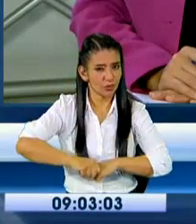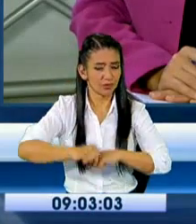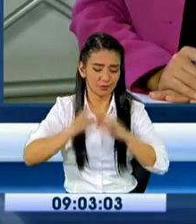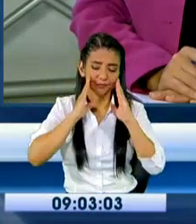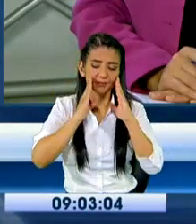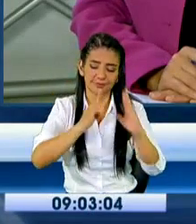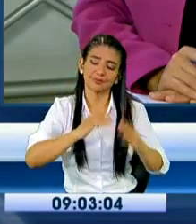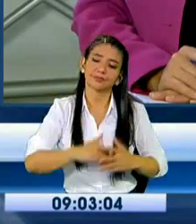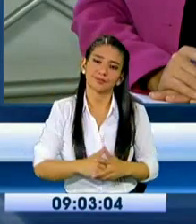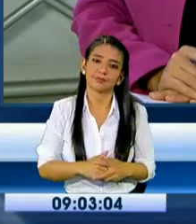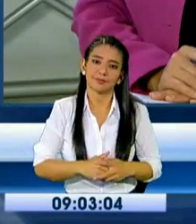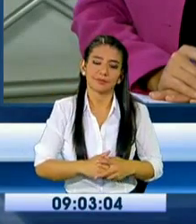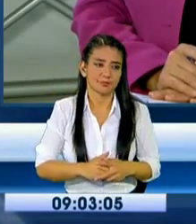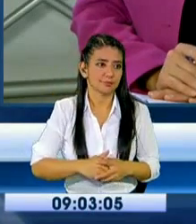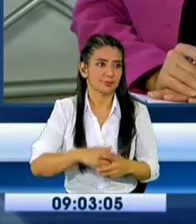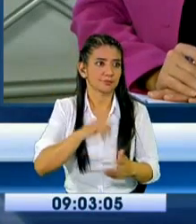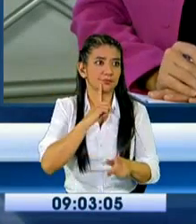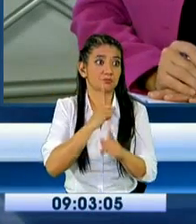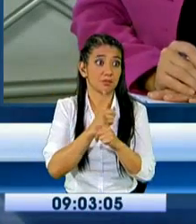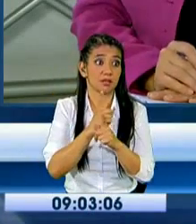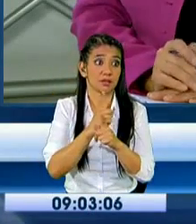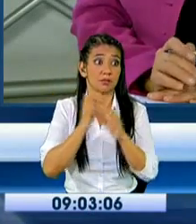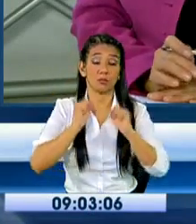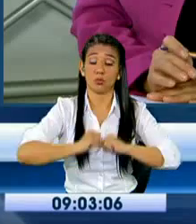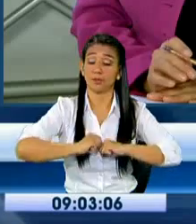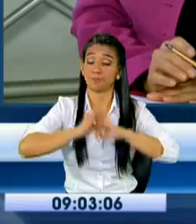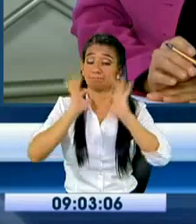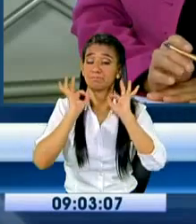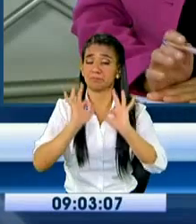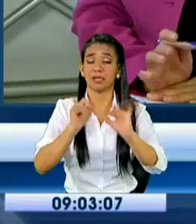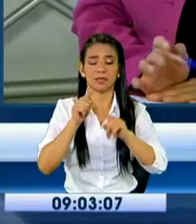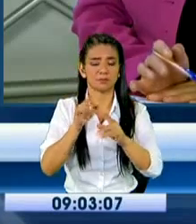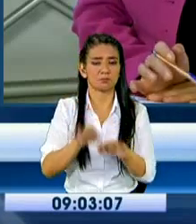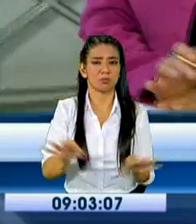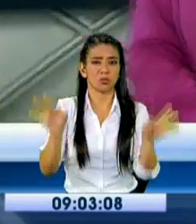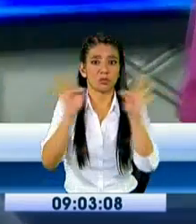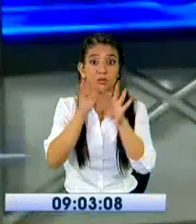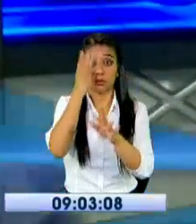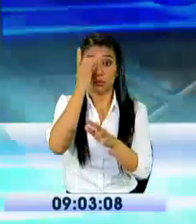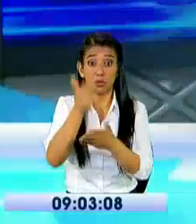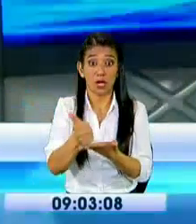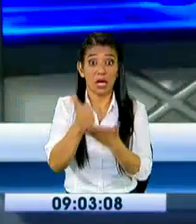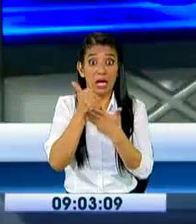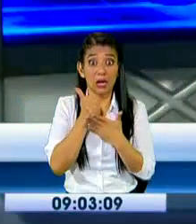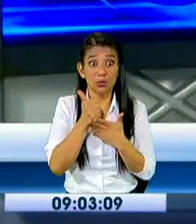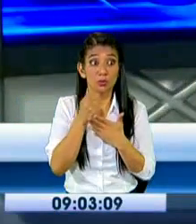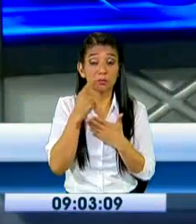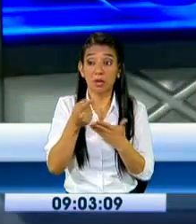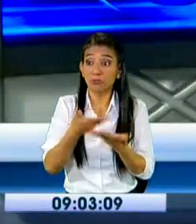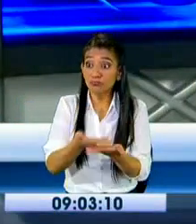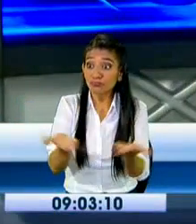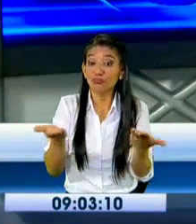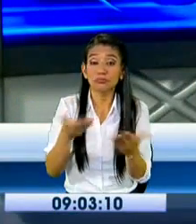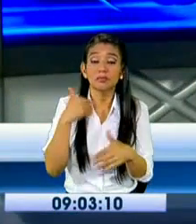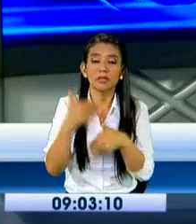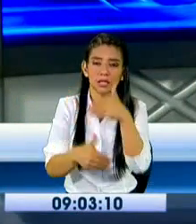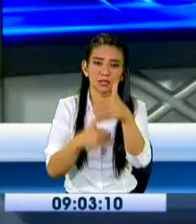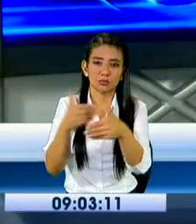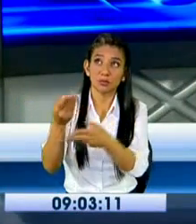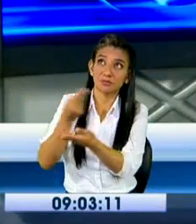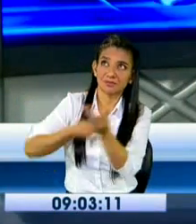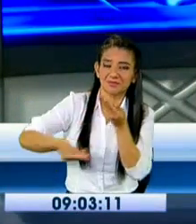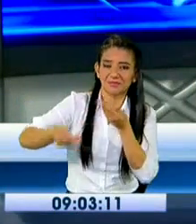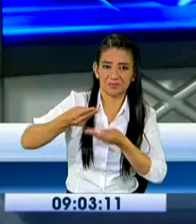mi querida Berito. Y estamos completamente transparentes, Robert, que es muy importante porque la ayuda que llega ahora para los demás, más adelante llegará